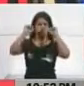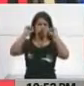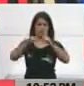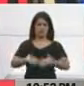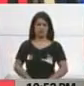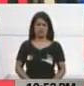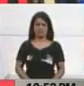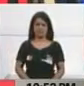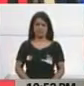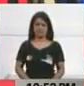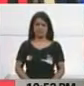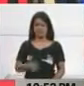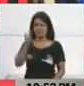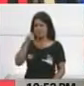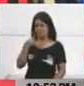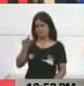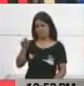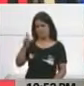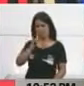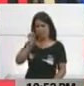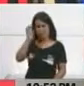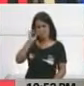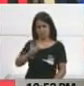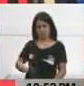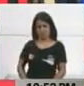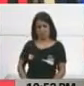Y la mujer le dijo, tú sí eres embustero, ¿vale?